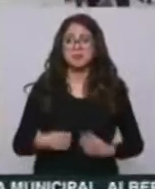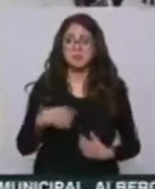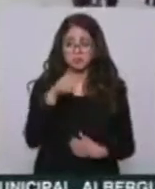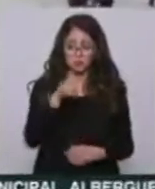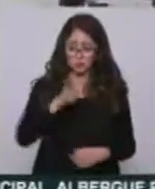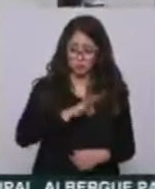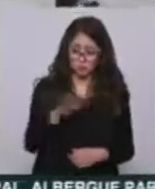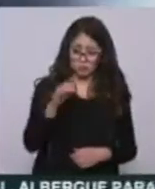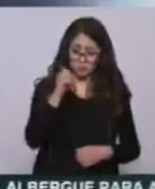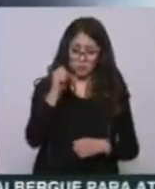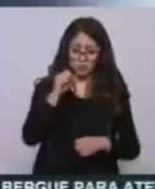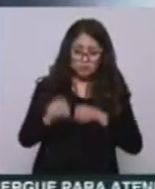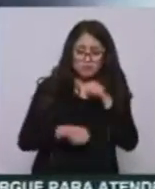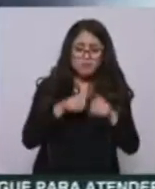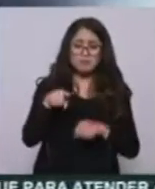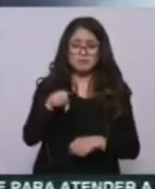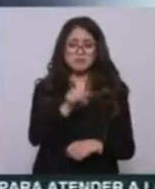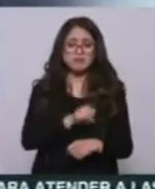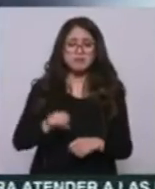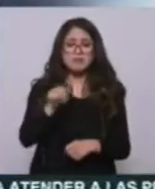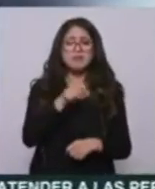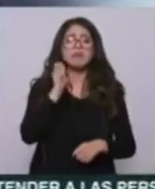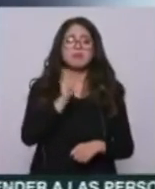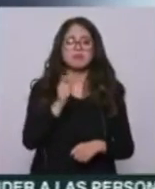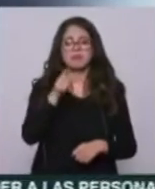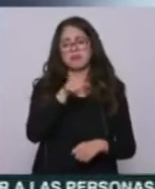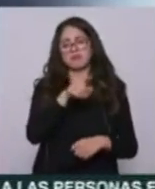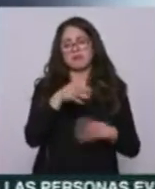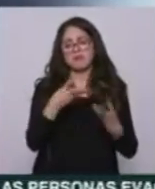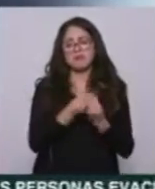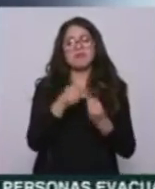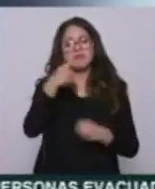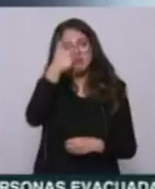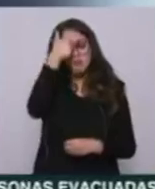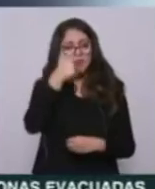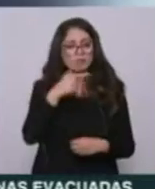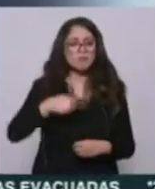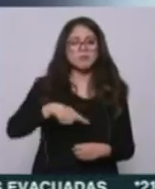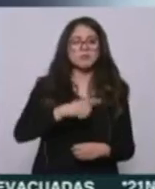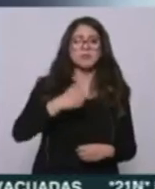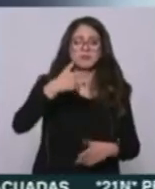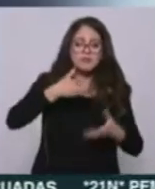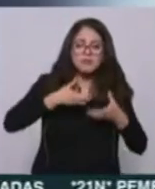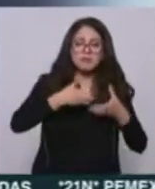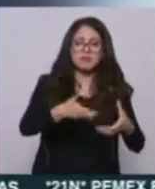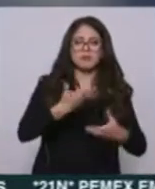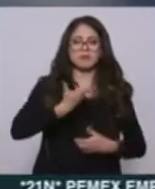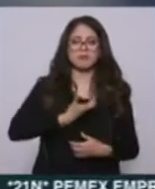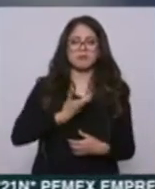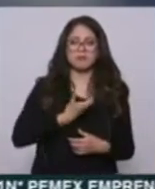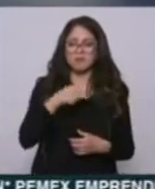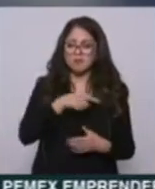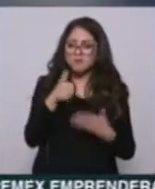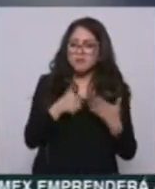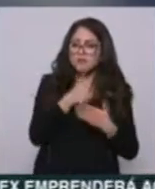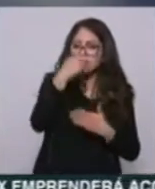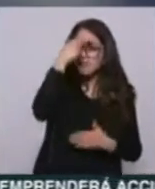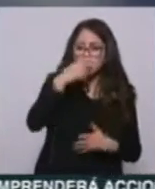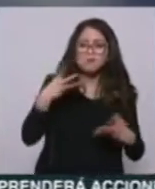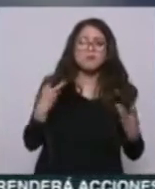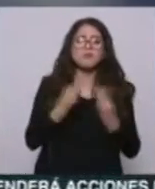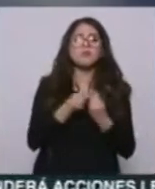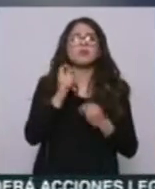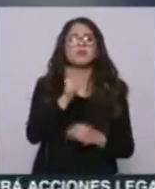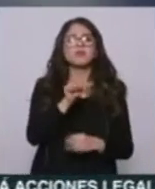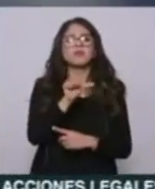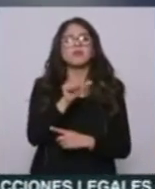saque su bicicleta. Este sábado se llevará a cabo la rodada nocturna por calles del centro histórico de la Ciudad de México. Podrá disfrutar de la galería